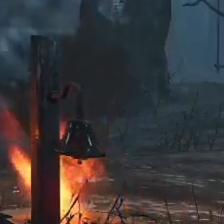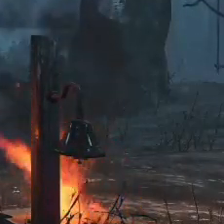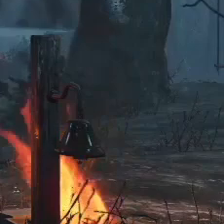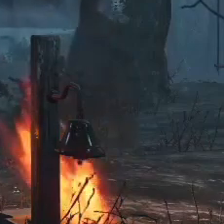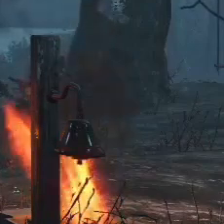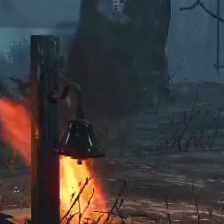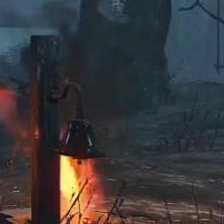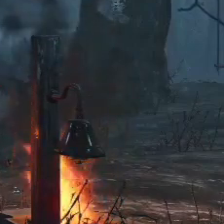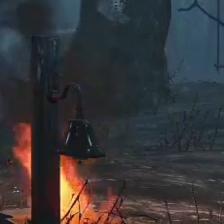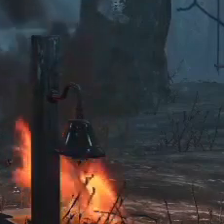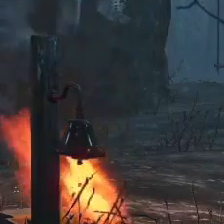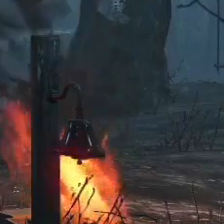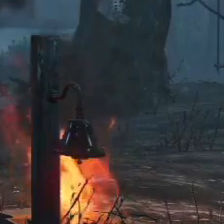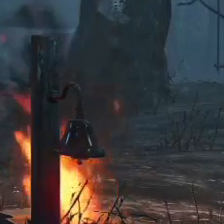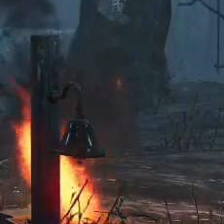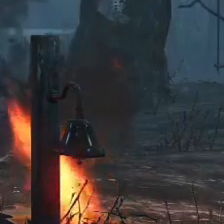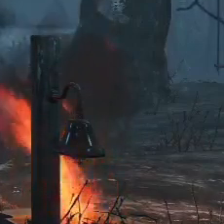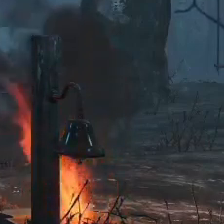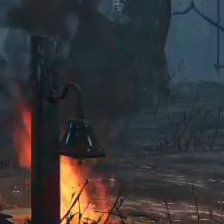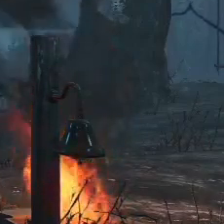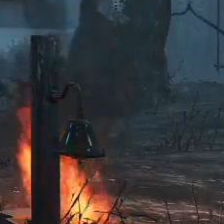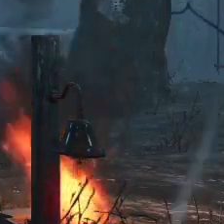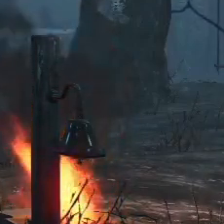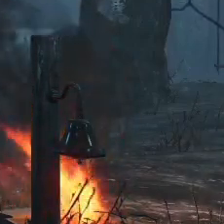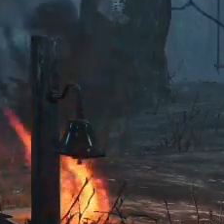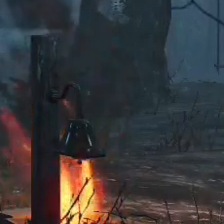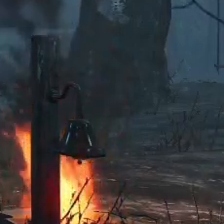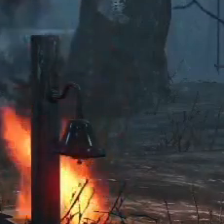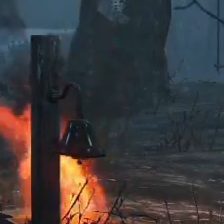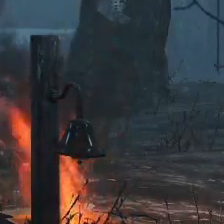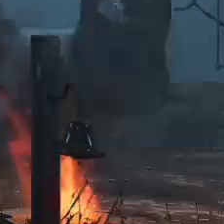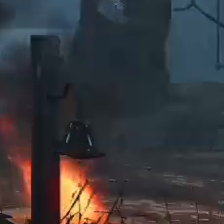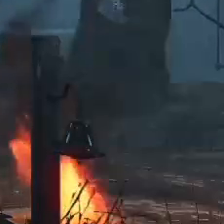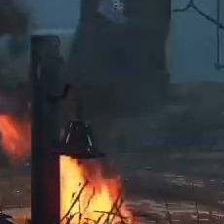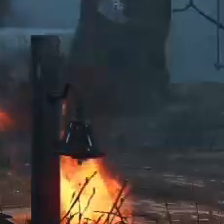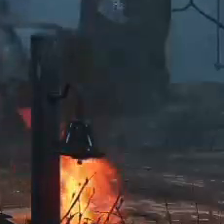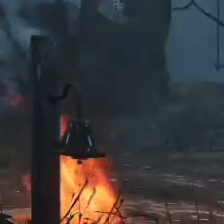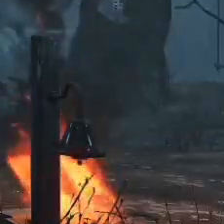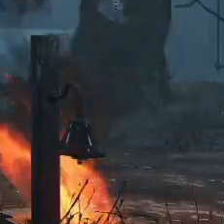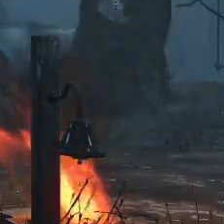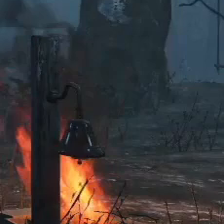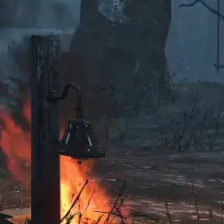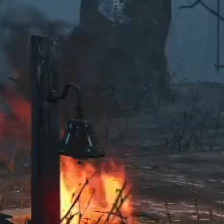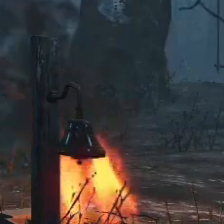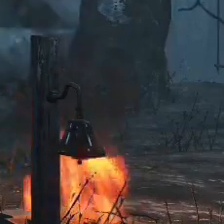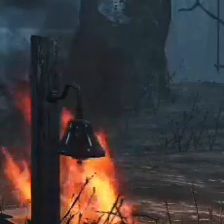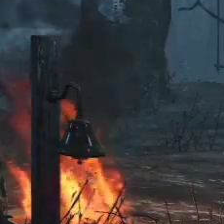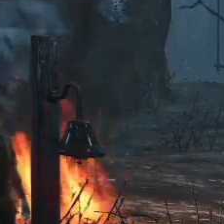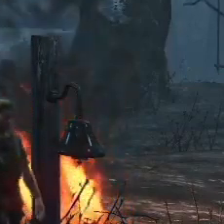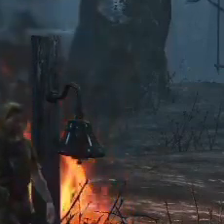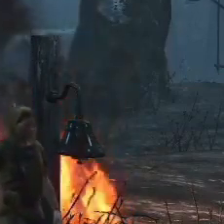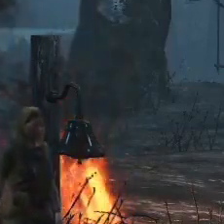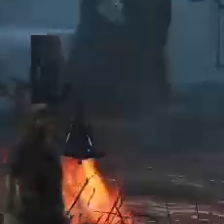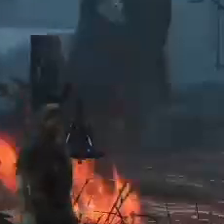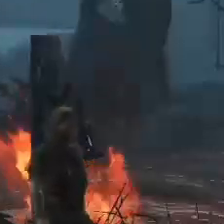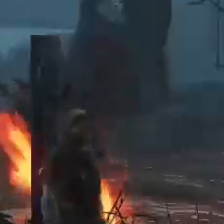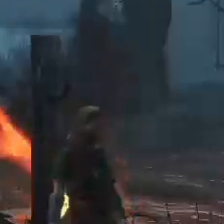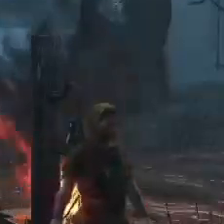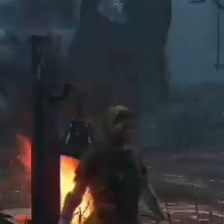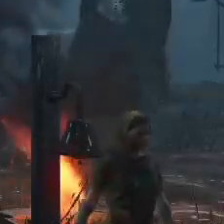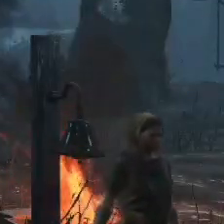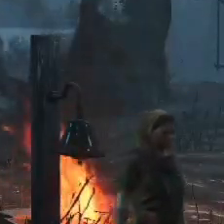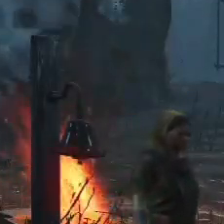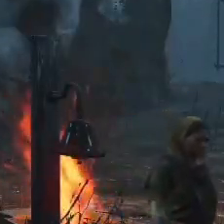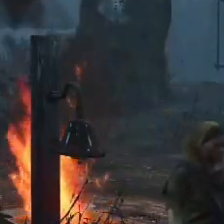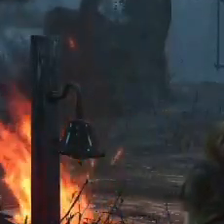acostumbra a hacer guiones porque yo expreso mis pensamientos como los voy sintiendo me estoy equivocando me corrigen por favor